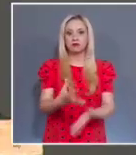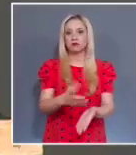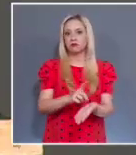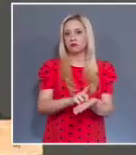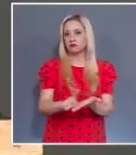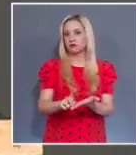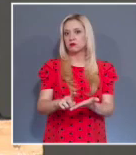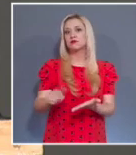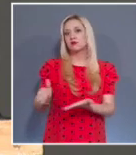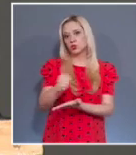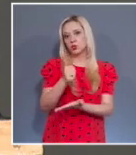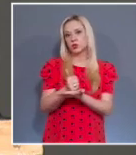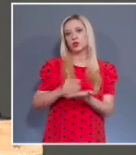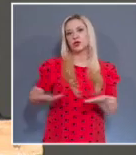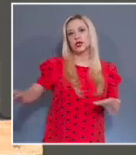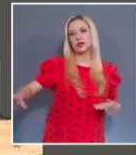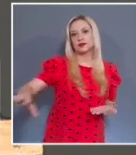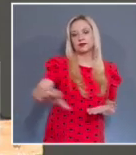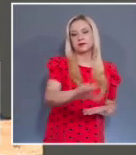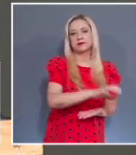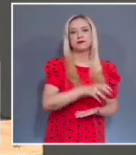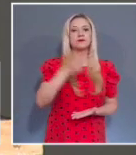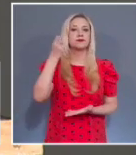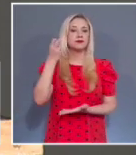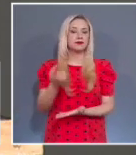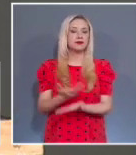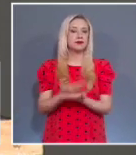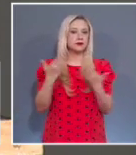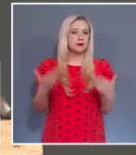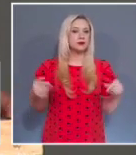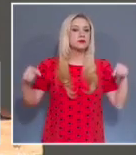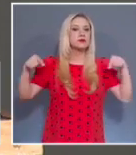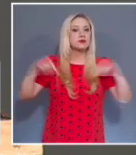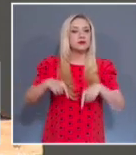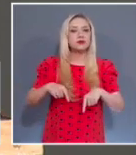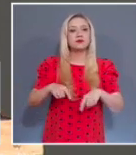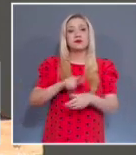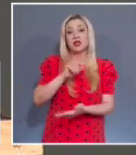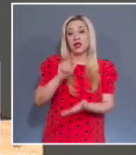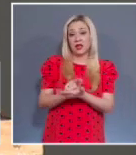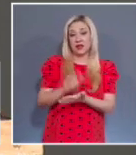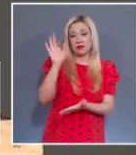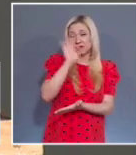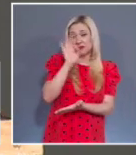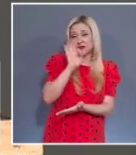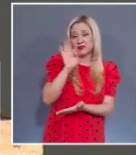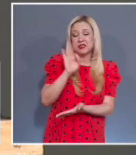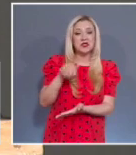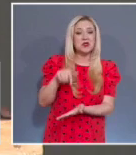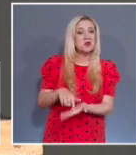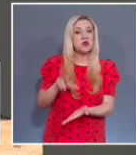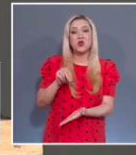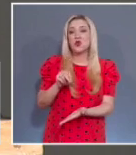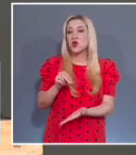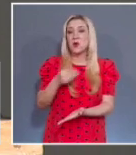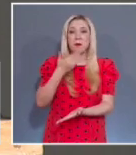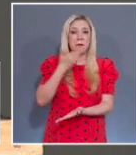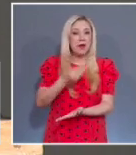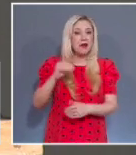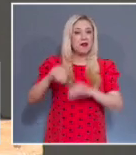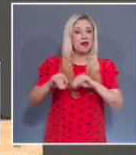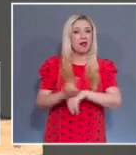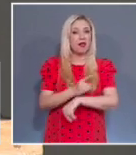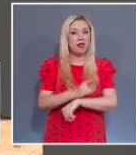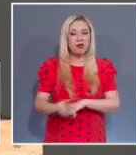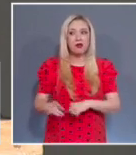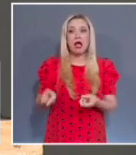la existencia de sistemas jurídicos débiles o ineficaces, la injusticia es el patrón que